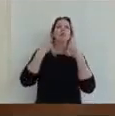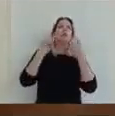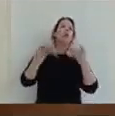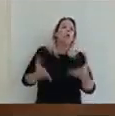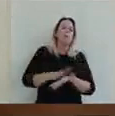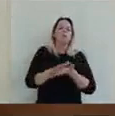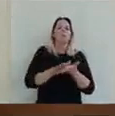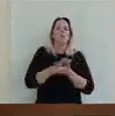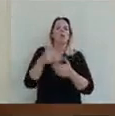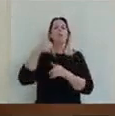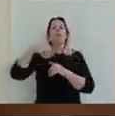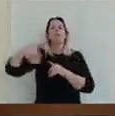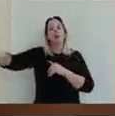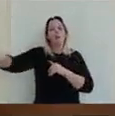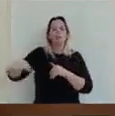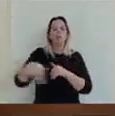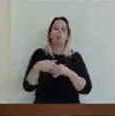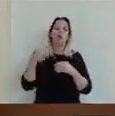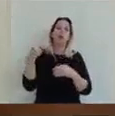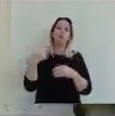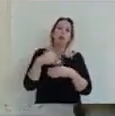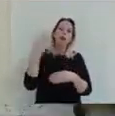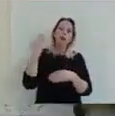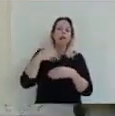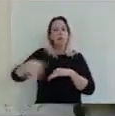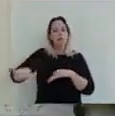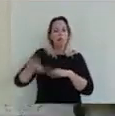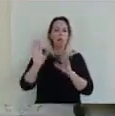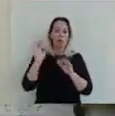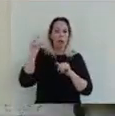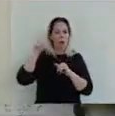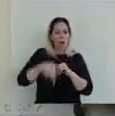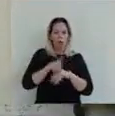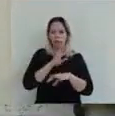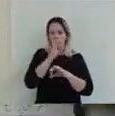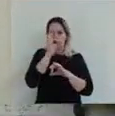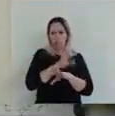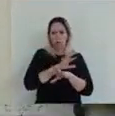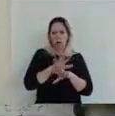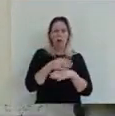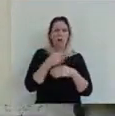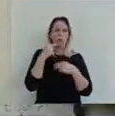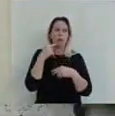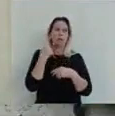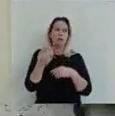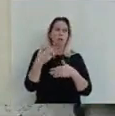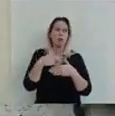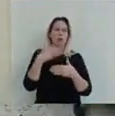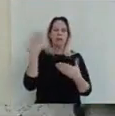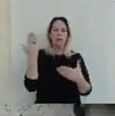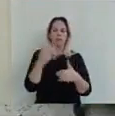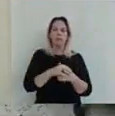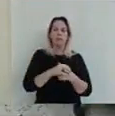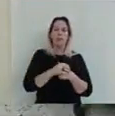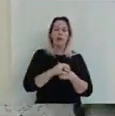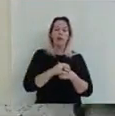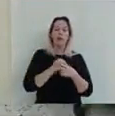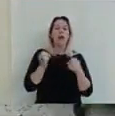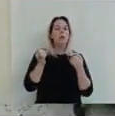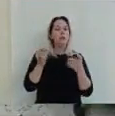a futuro trabajar, nada más. En relación a eso, yo sí le tengo que pedir ahora, en este